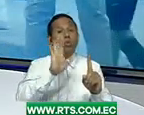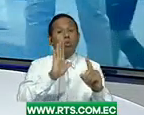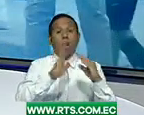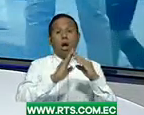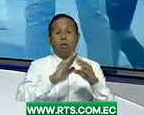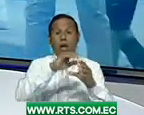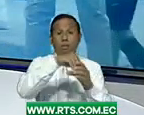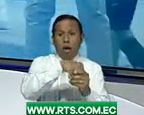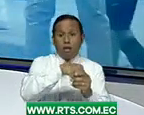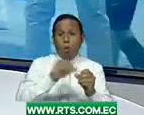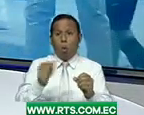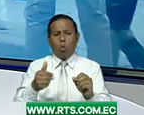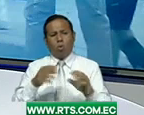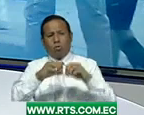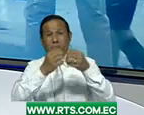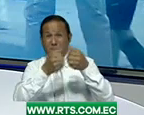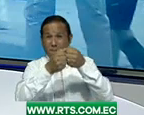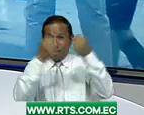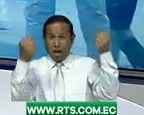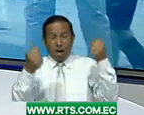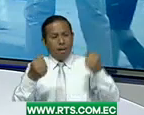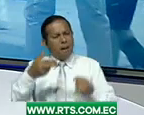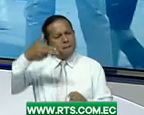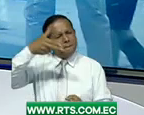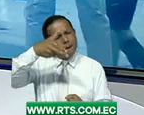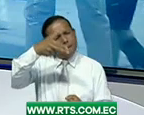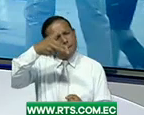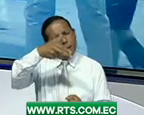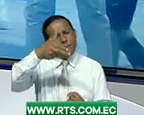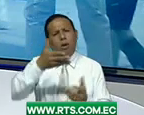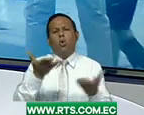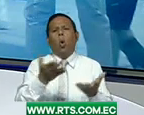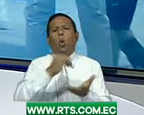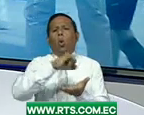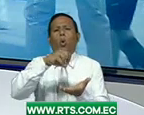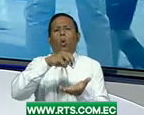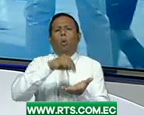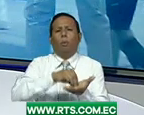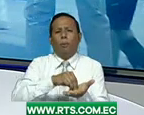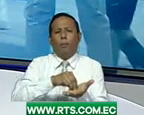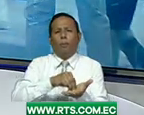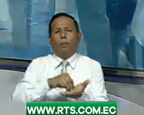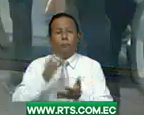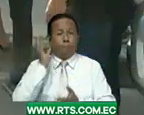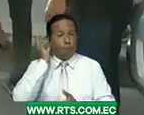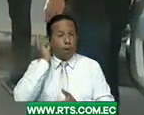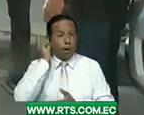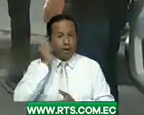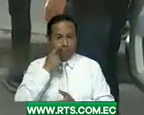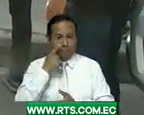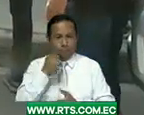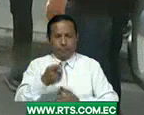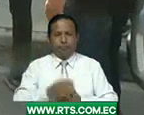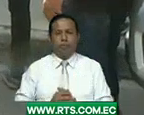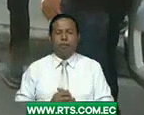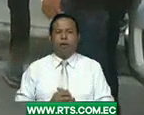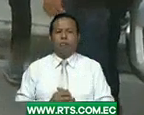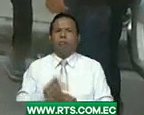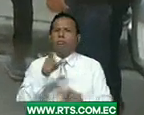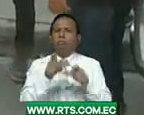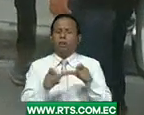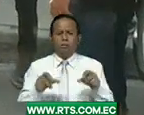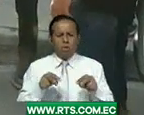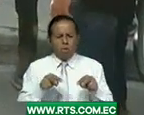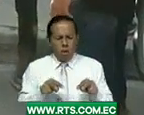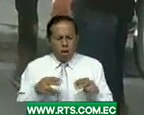Juan Montalvo, al norte de Guayaquil. Los sicarios dispararon desde afuera de la ventana. Eran momentos de temor e